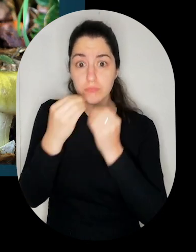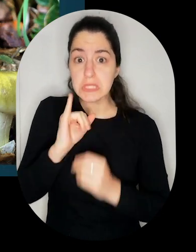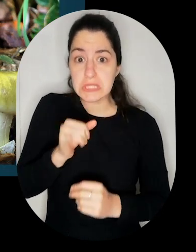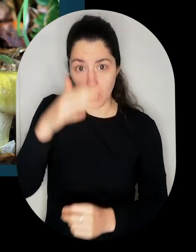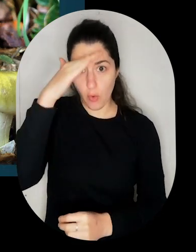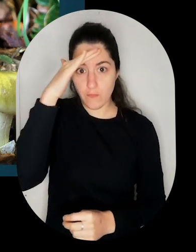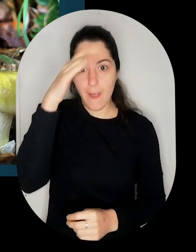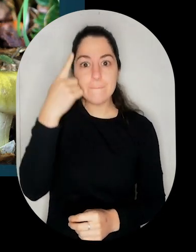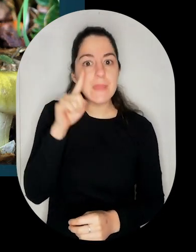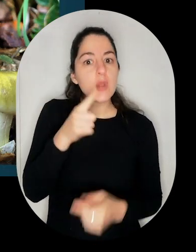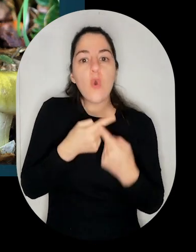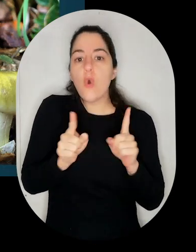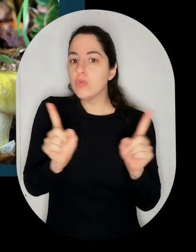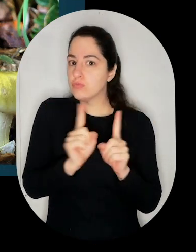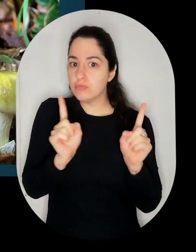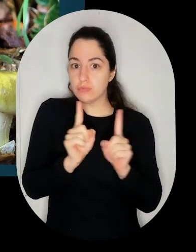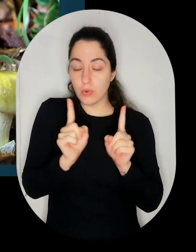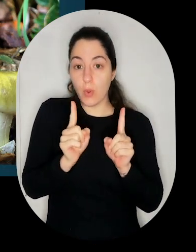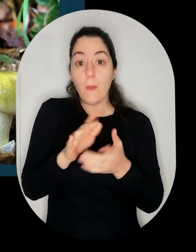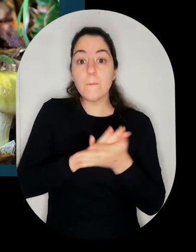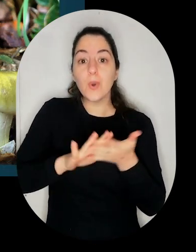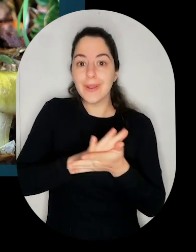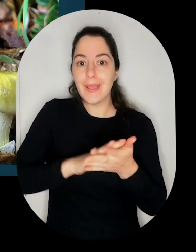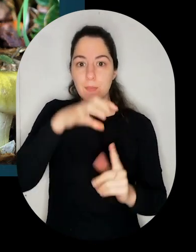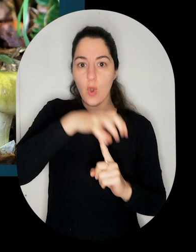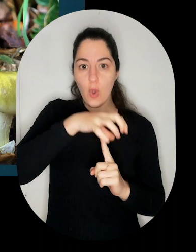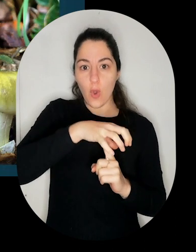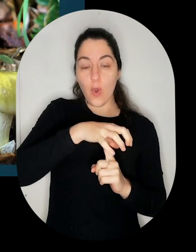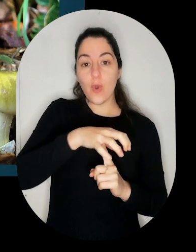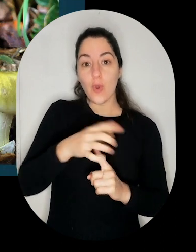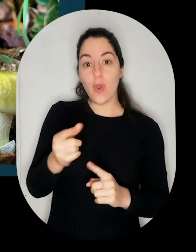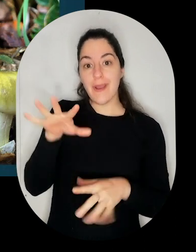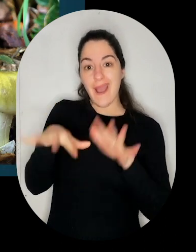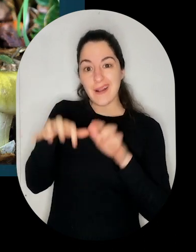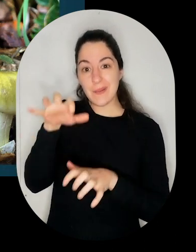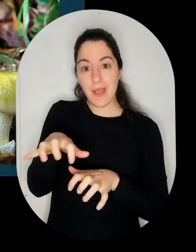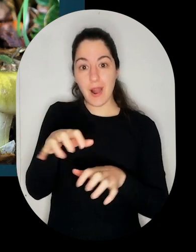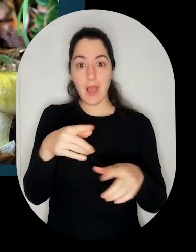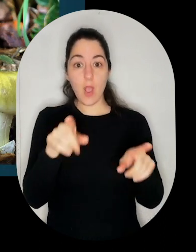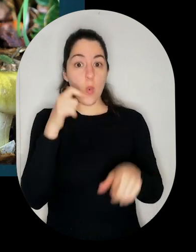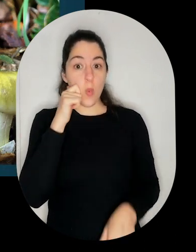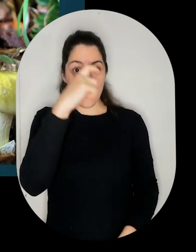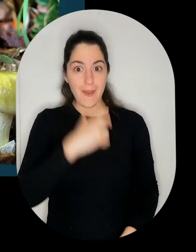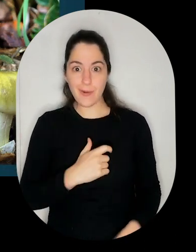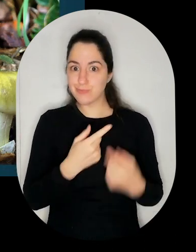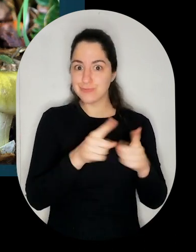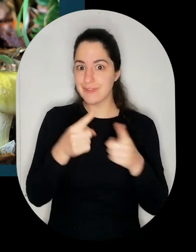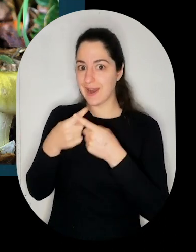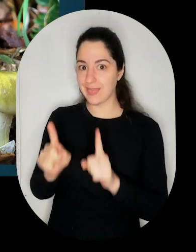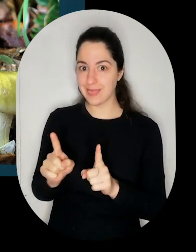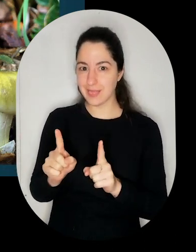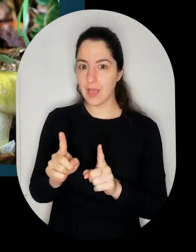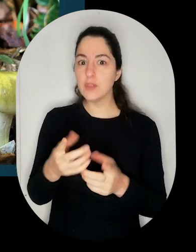en términos de consumo, otros no, ya que el metabolismo de los hongos es distinto en humanos que en animales.